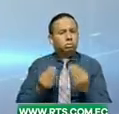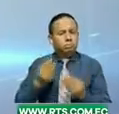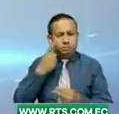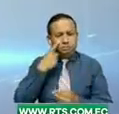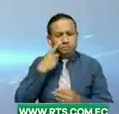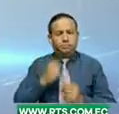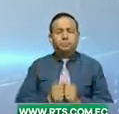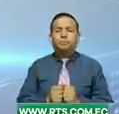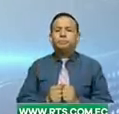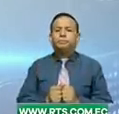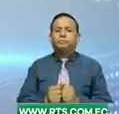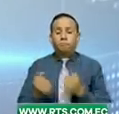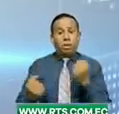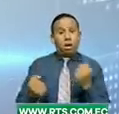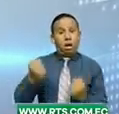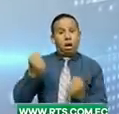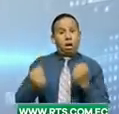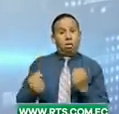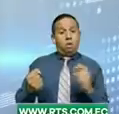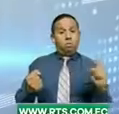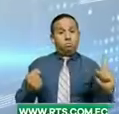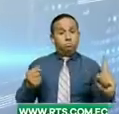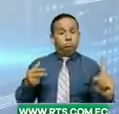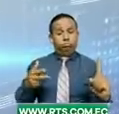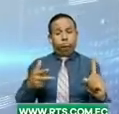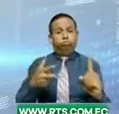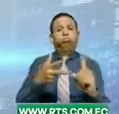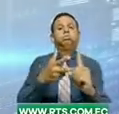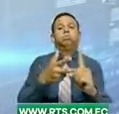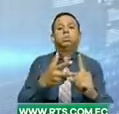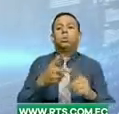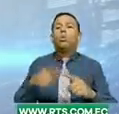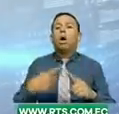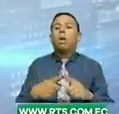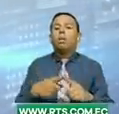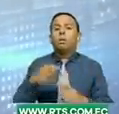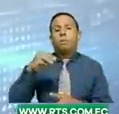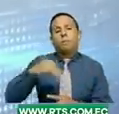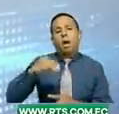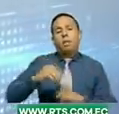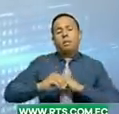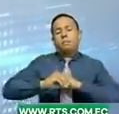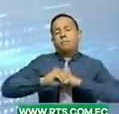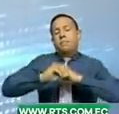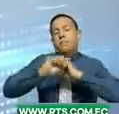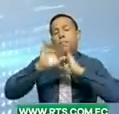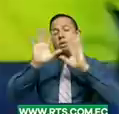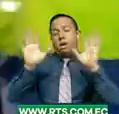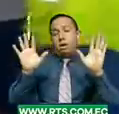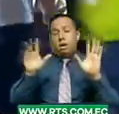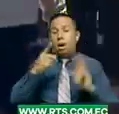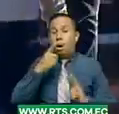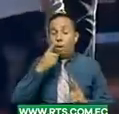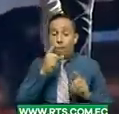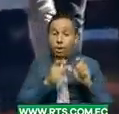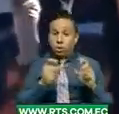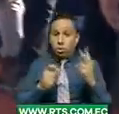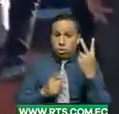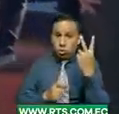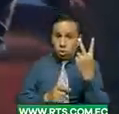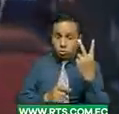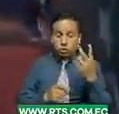El accidente de tránsito ocurrió durante la madrugada del martes. Dos ciudadanos intentaban cruzar la